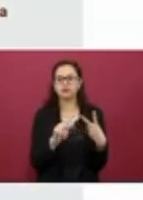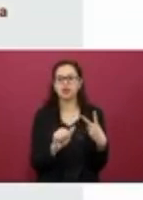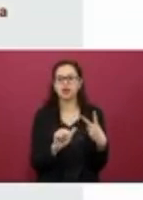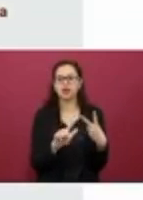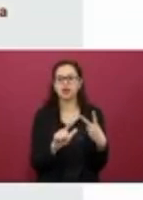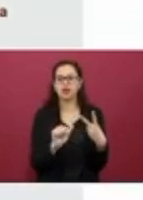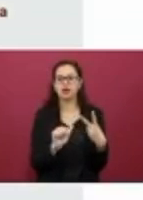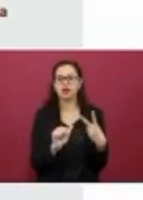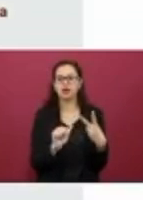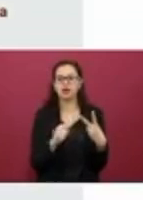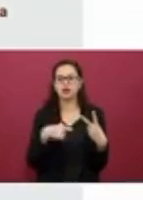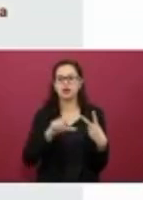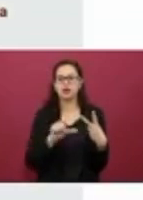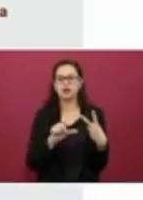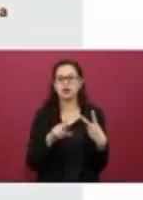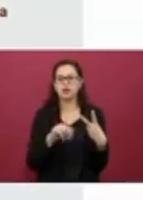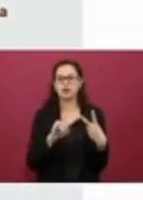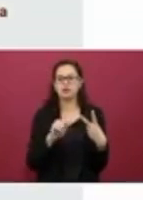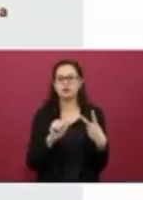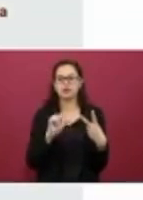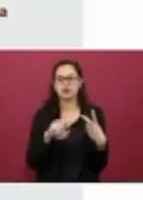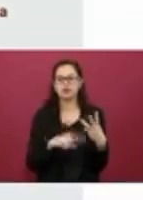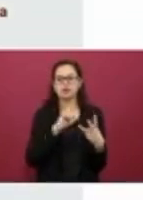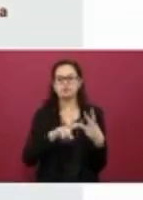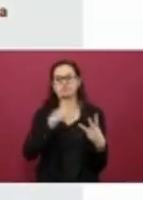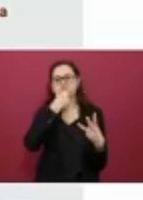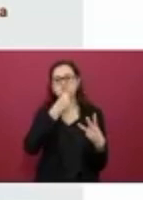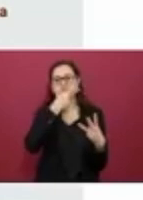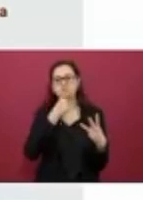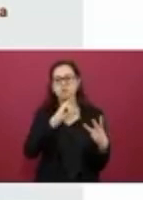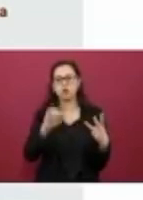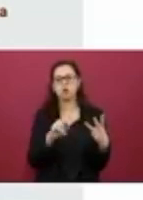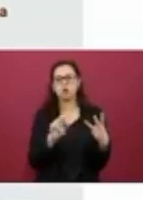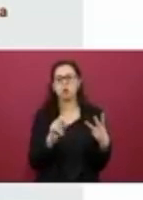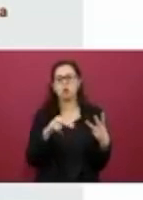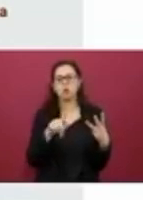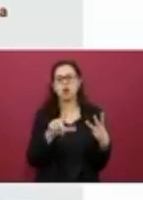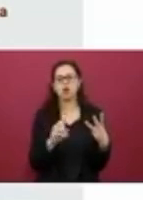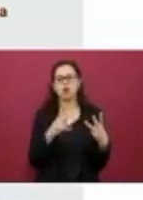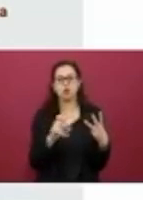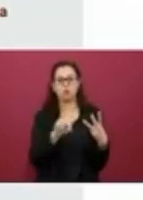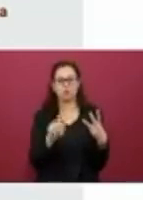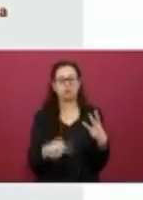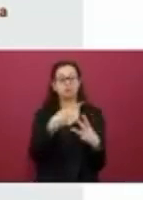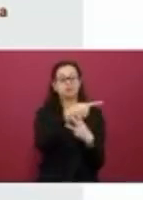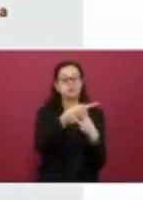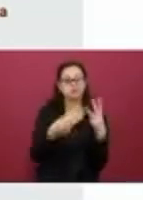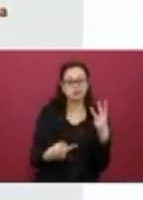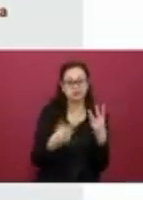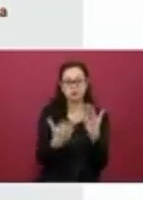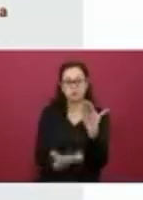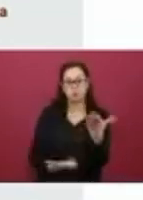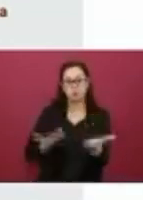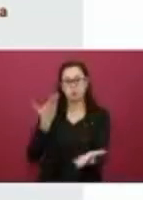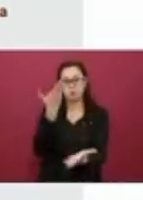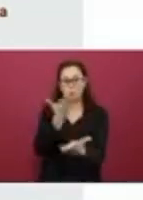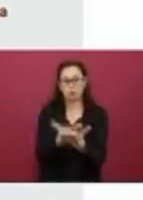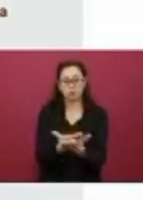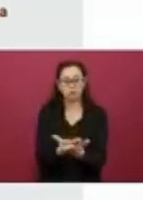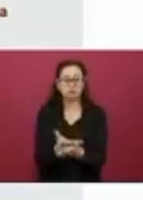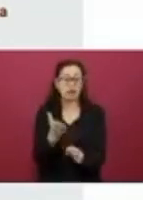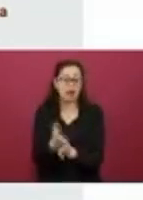y juan lópez villanueva estos son los tres candidatos que forman la terna después de un